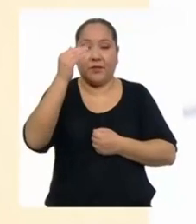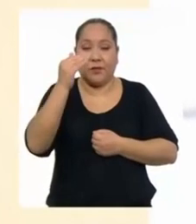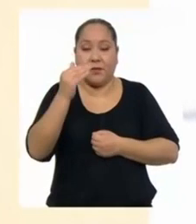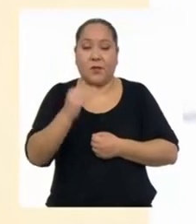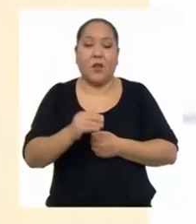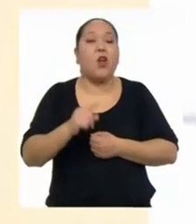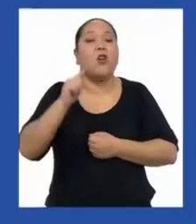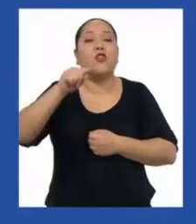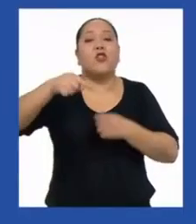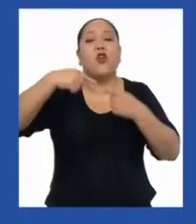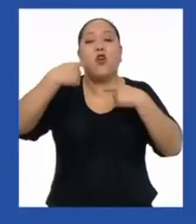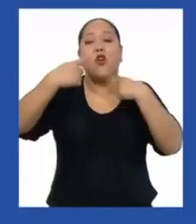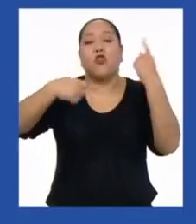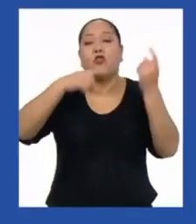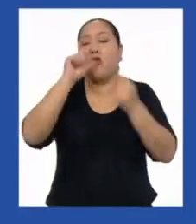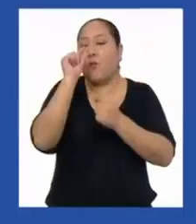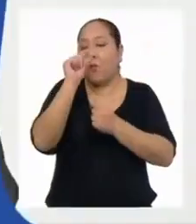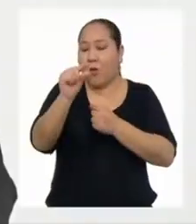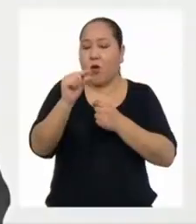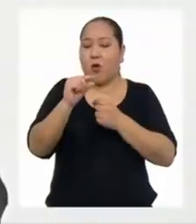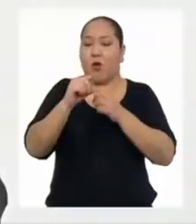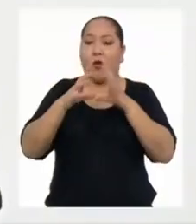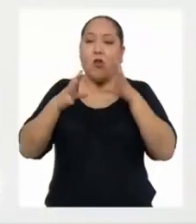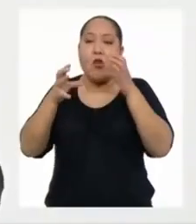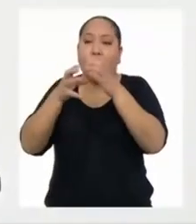sus miembros.